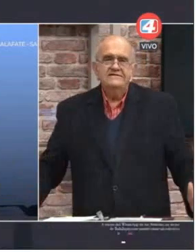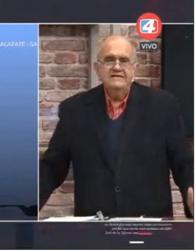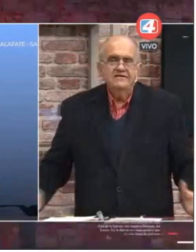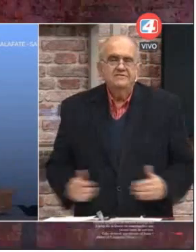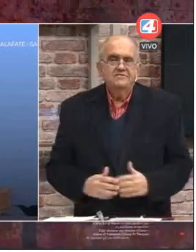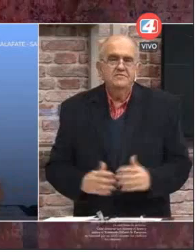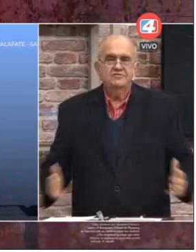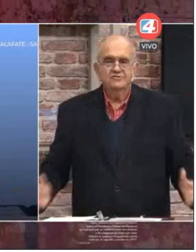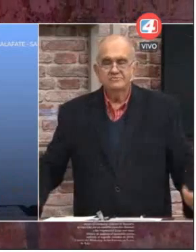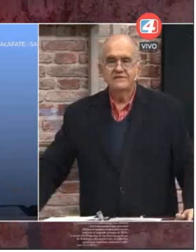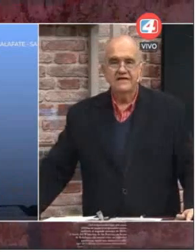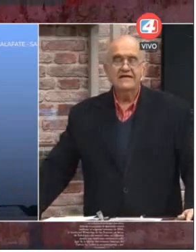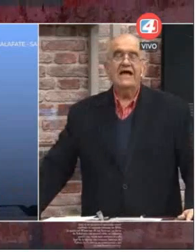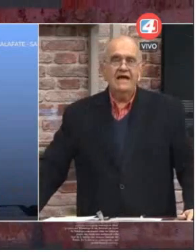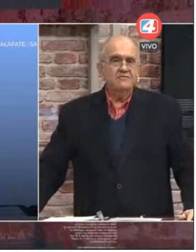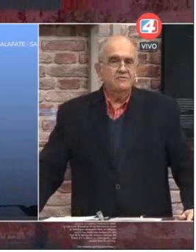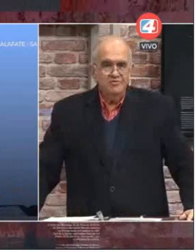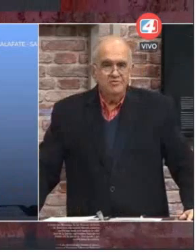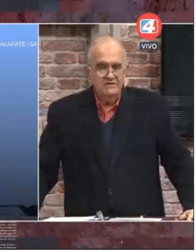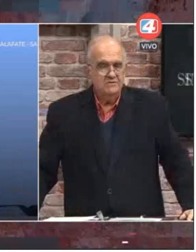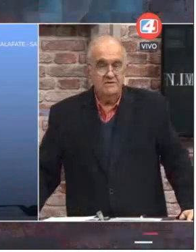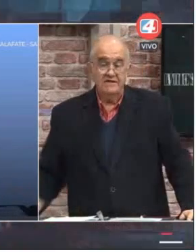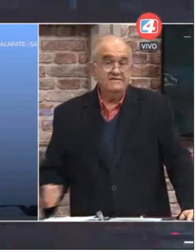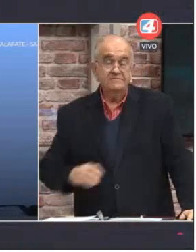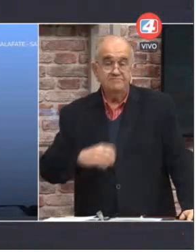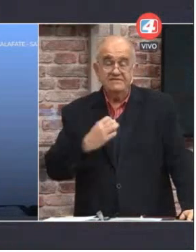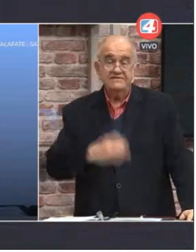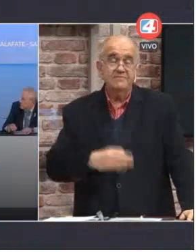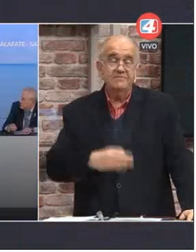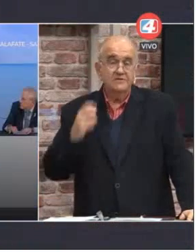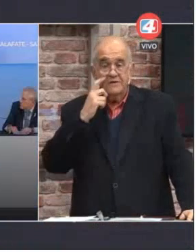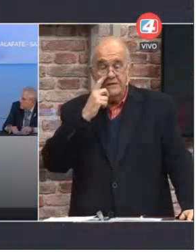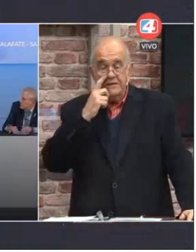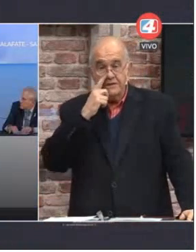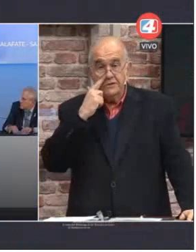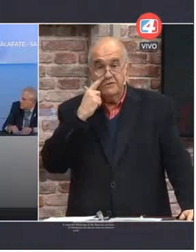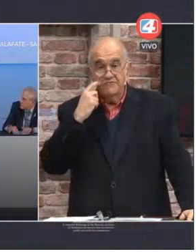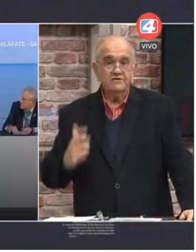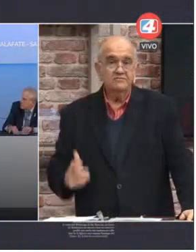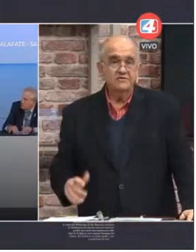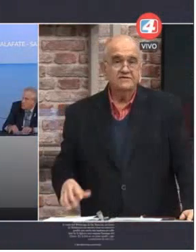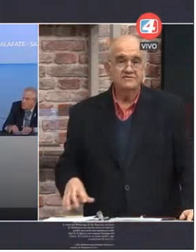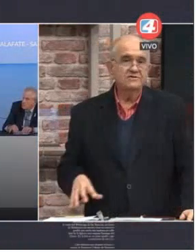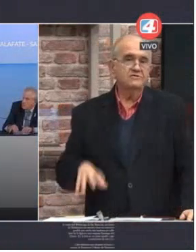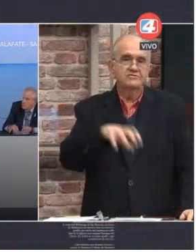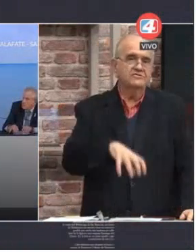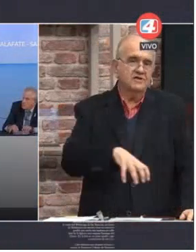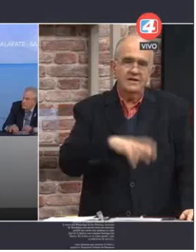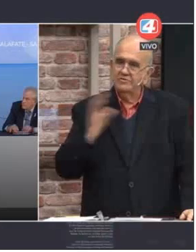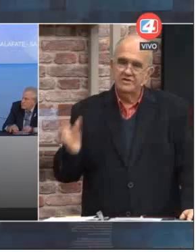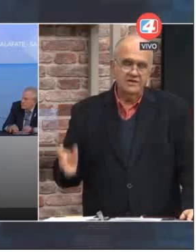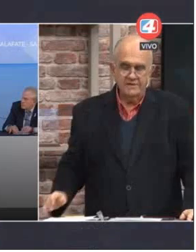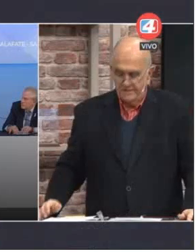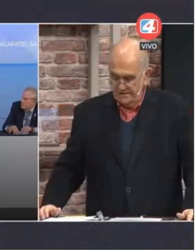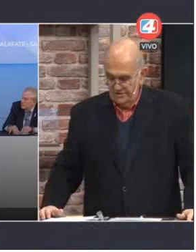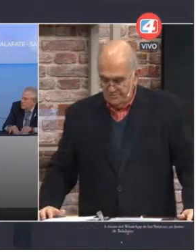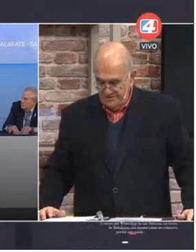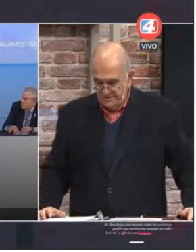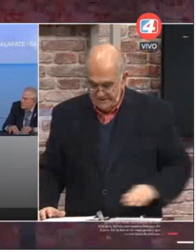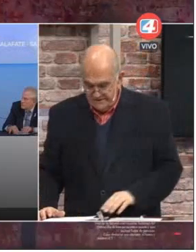ligeramente vivimos un descalabro político que es el principal de los conflictos porque si usted no soluciona la política